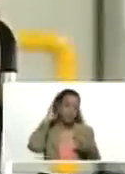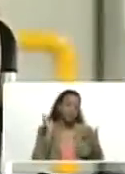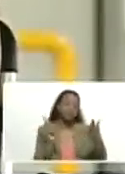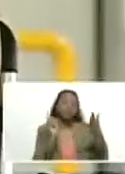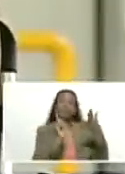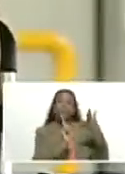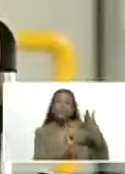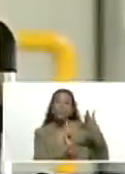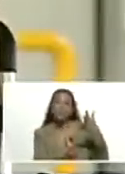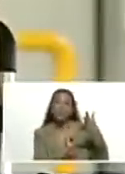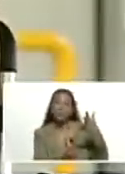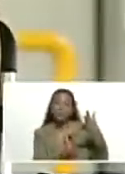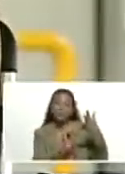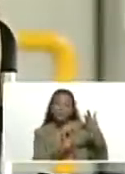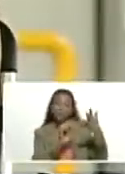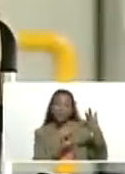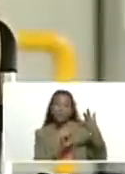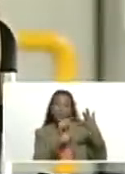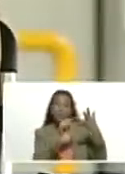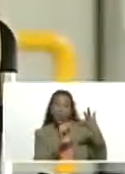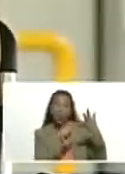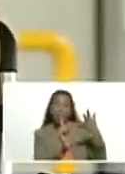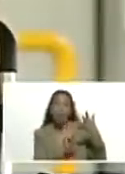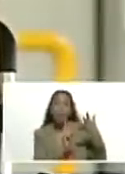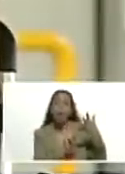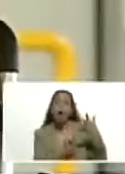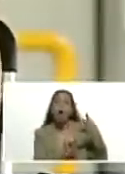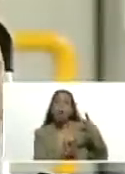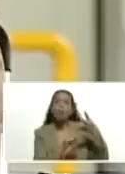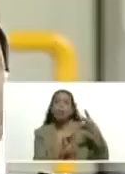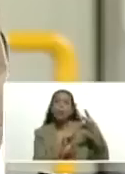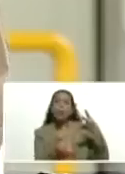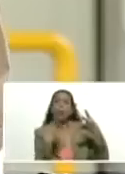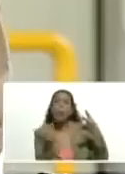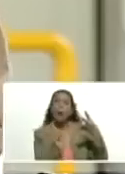Aquí quedan 4 puntos de cuenta. Vamos a ver qué suerte corren.